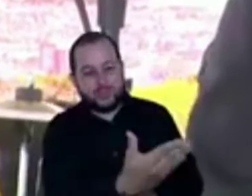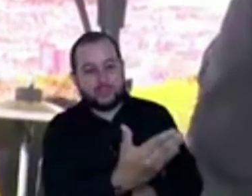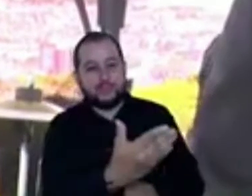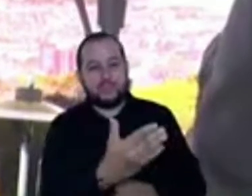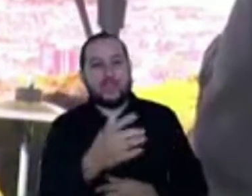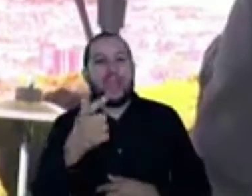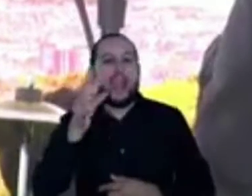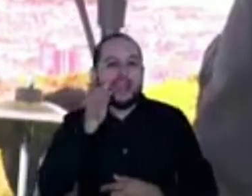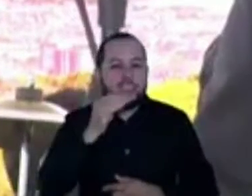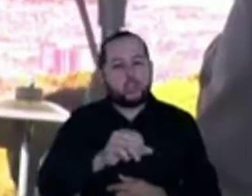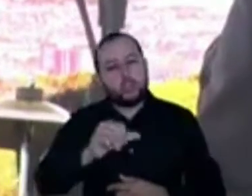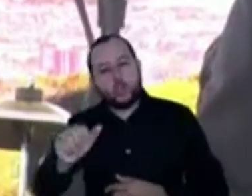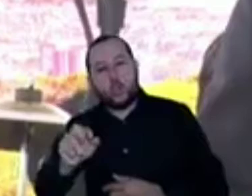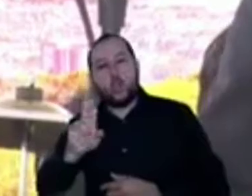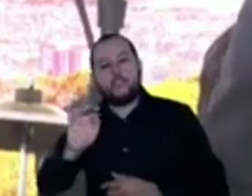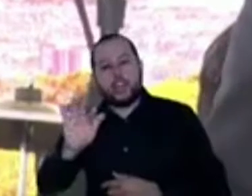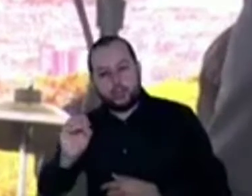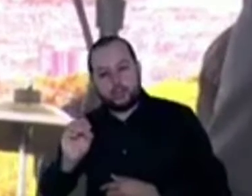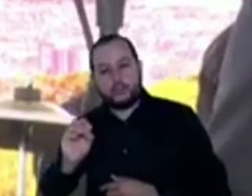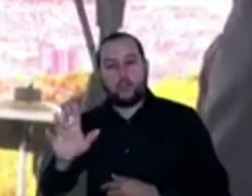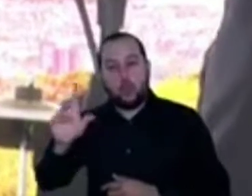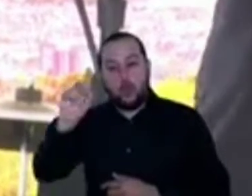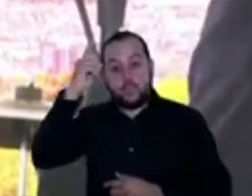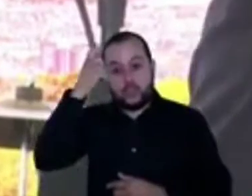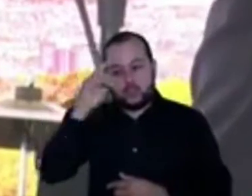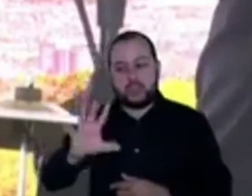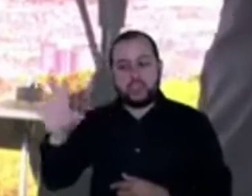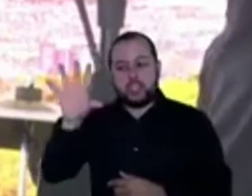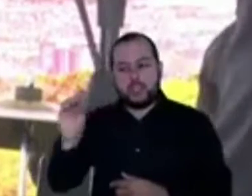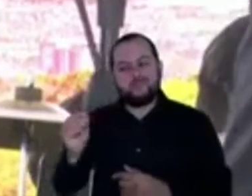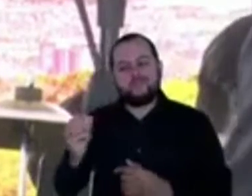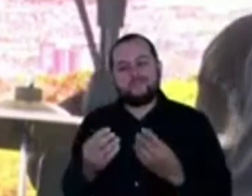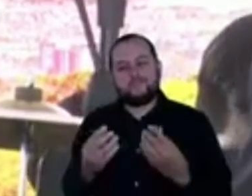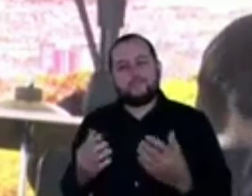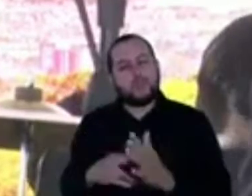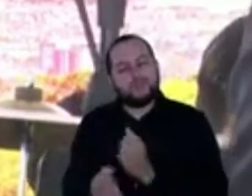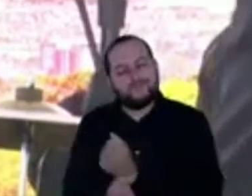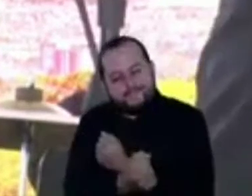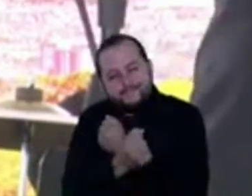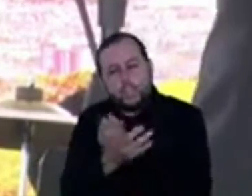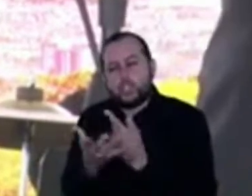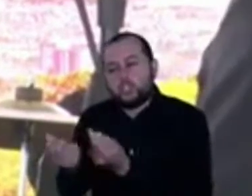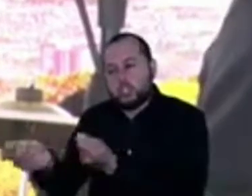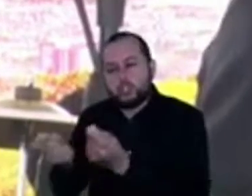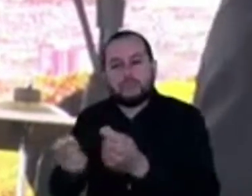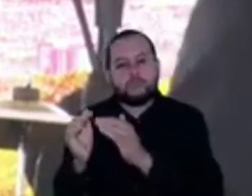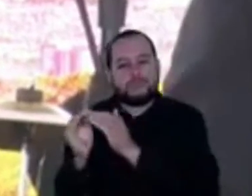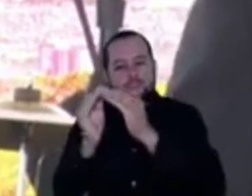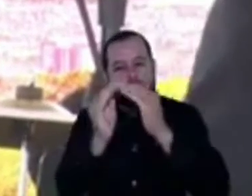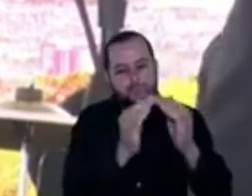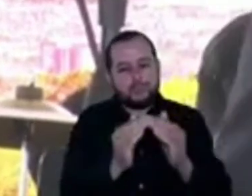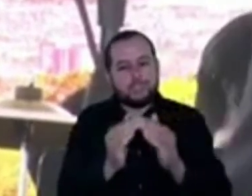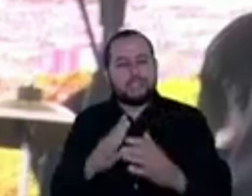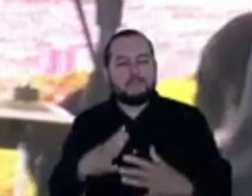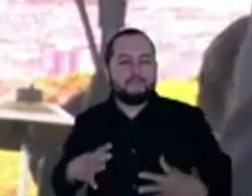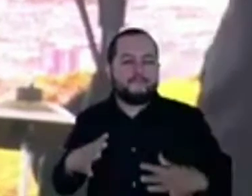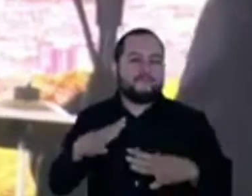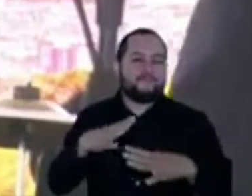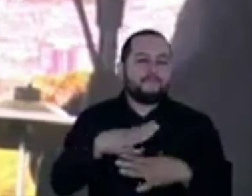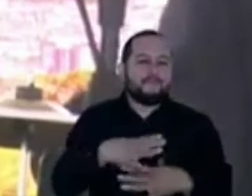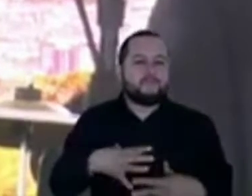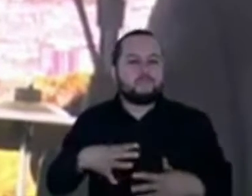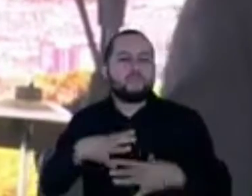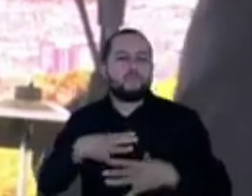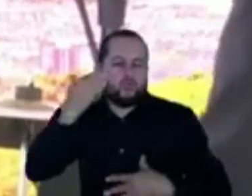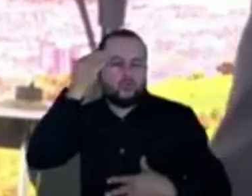de Caldas, y Roberto Jairo, gobernador del Quindío, nuestros queridos y cercanos vecinos, les ha molestado que nos hayamos